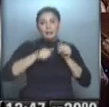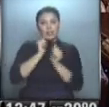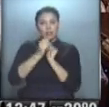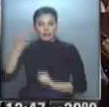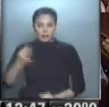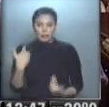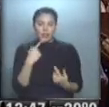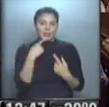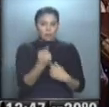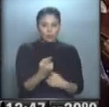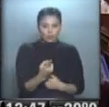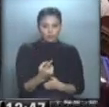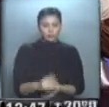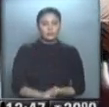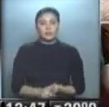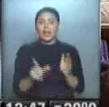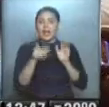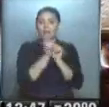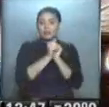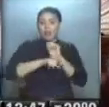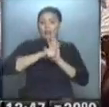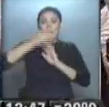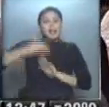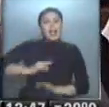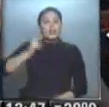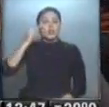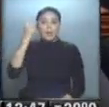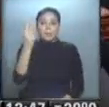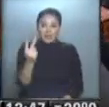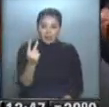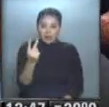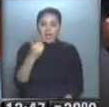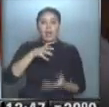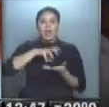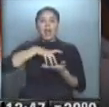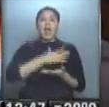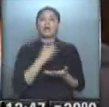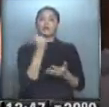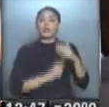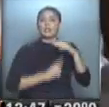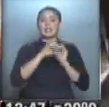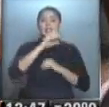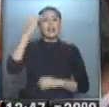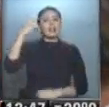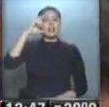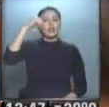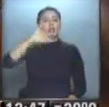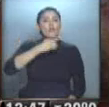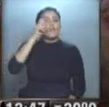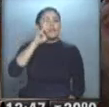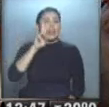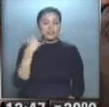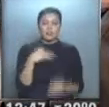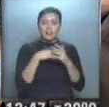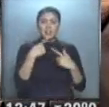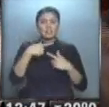real para contestar esta pregunta. La historia legal, en el año 2000, la autoridad entonces CONFER determinó que había un nivel